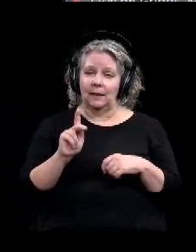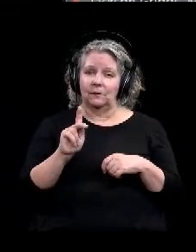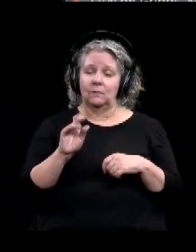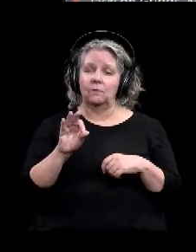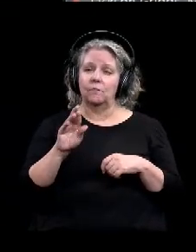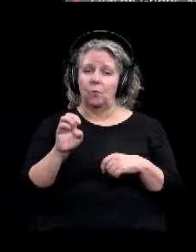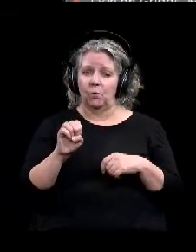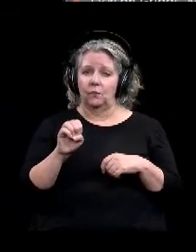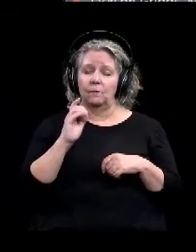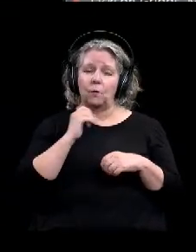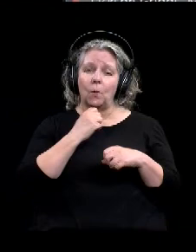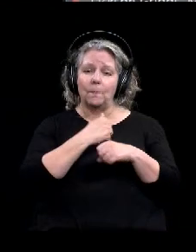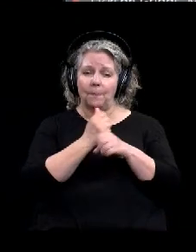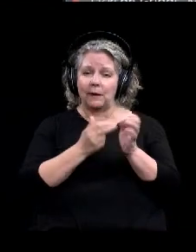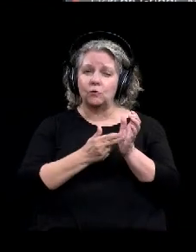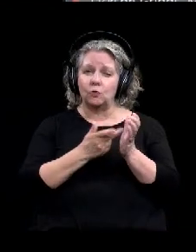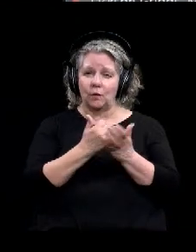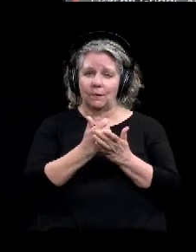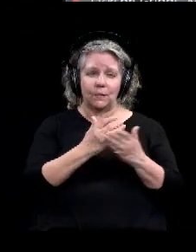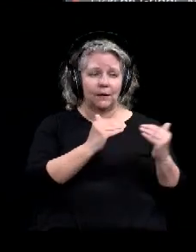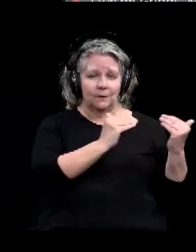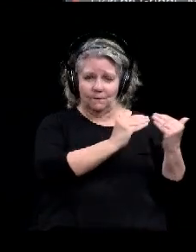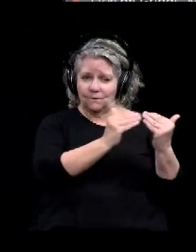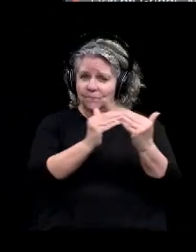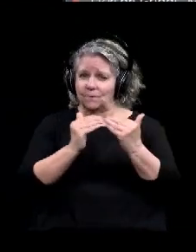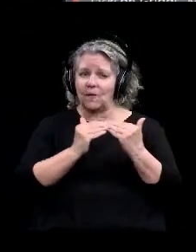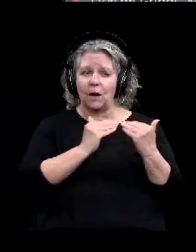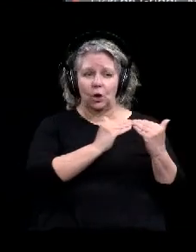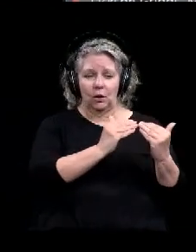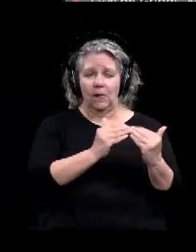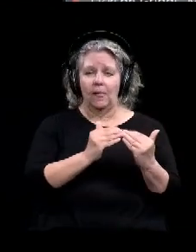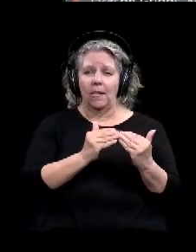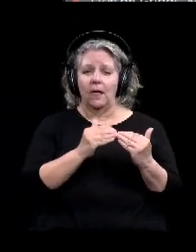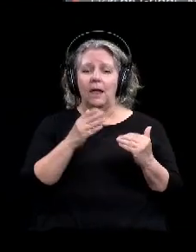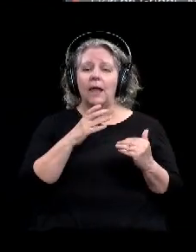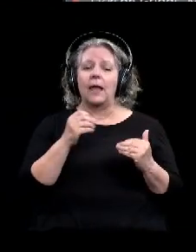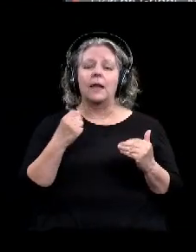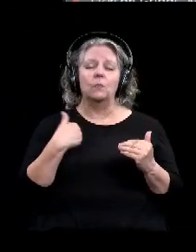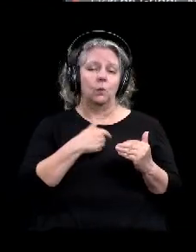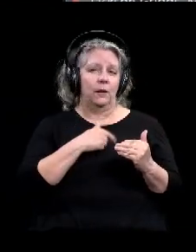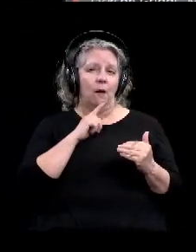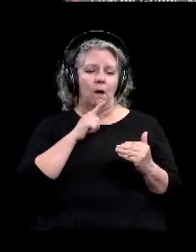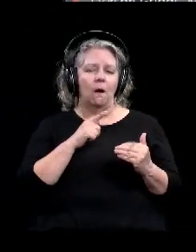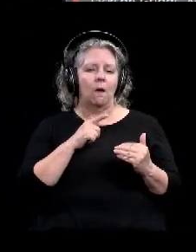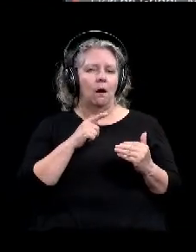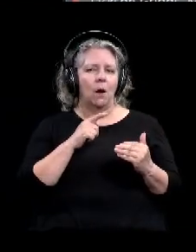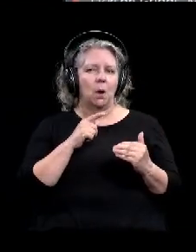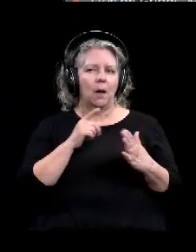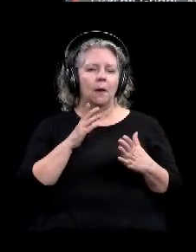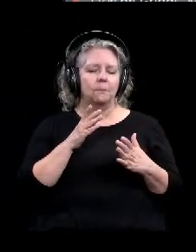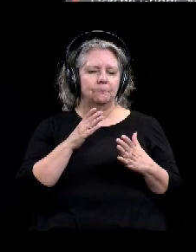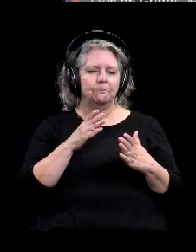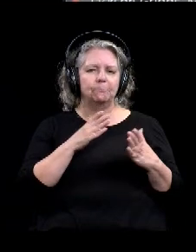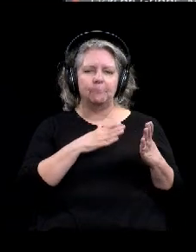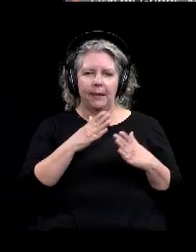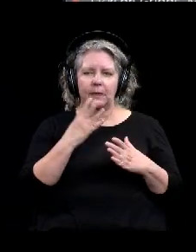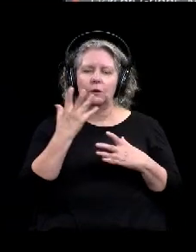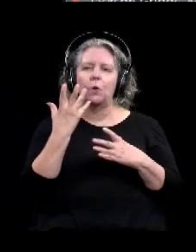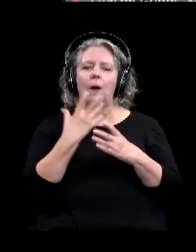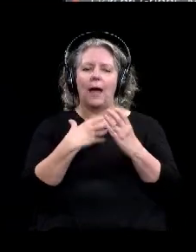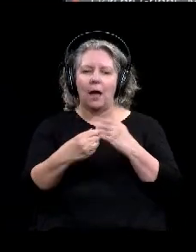éxtasis esas vacunas y examinando esas vacunas en nuestra